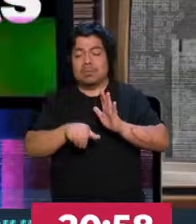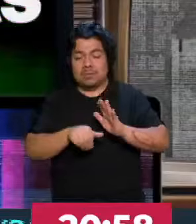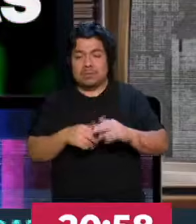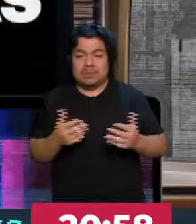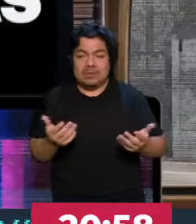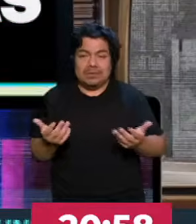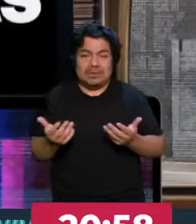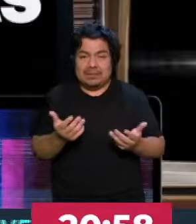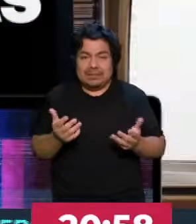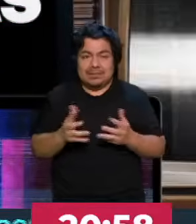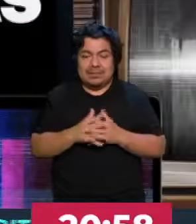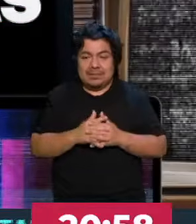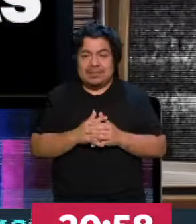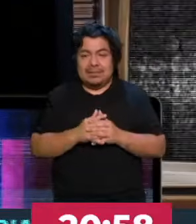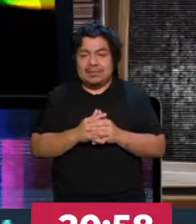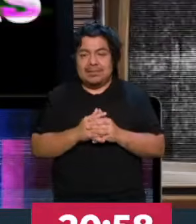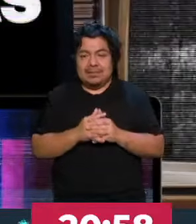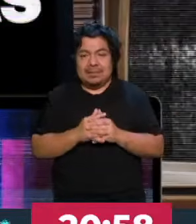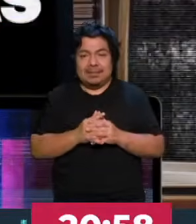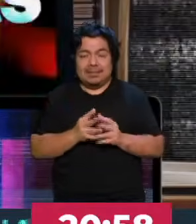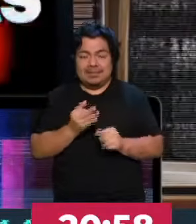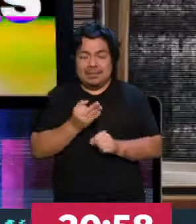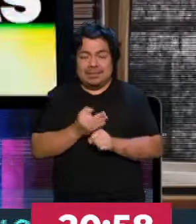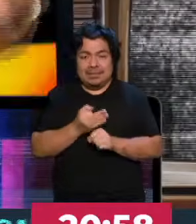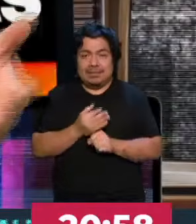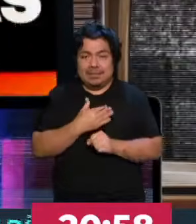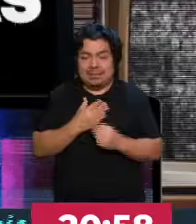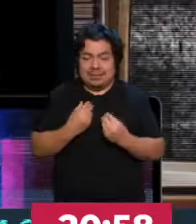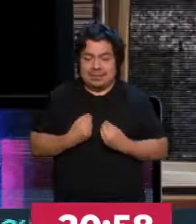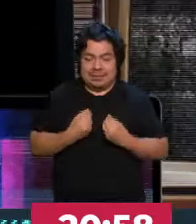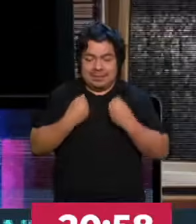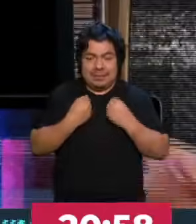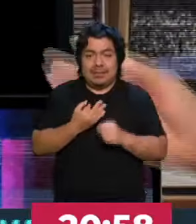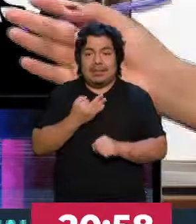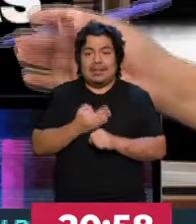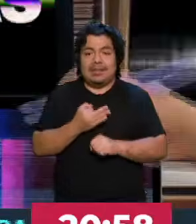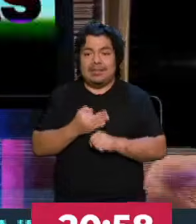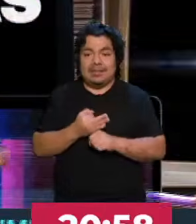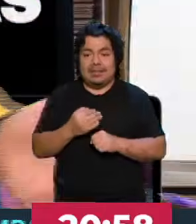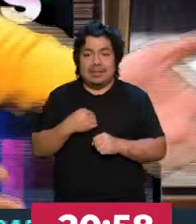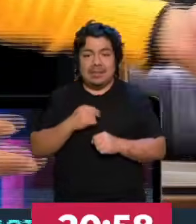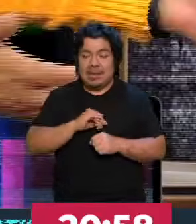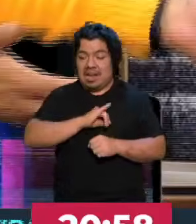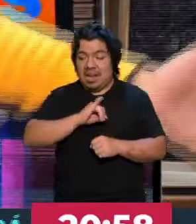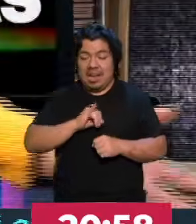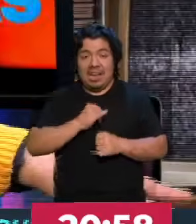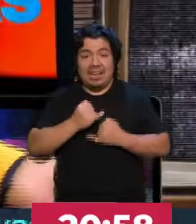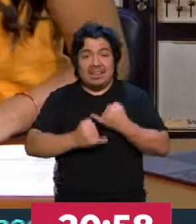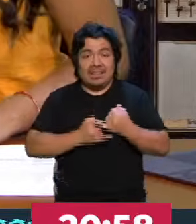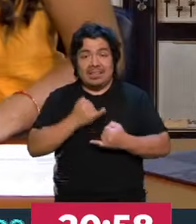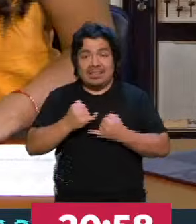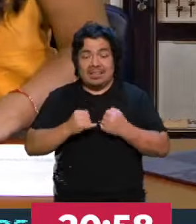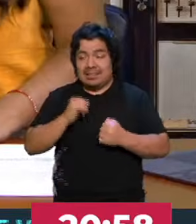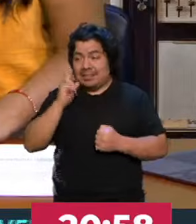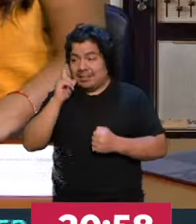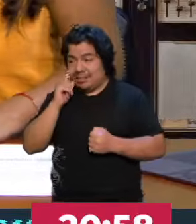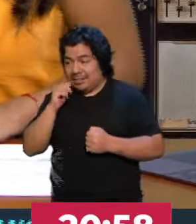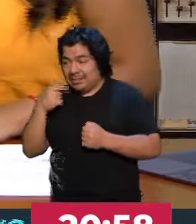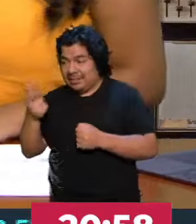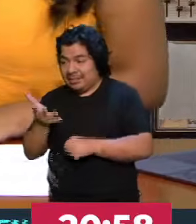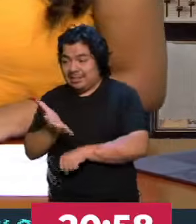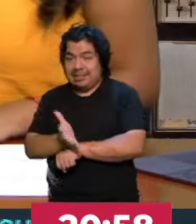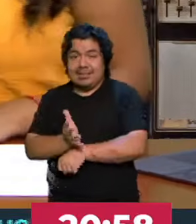momento como en el que vivo y como en el que estamos, yo que nunca he jugado exactamente, ¿no? O